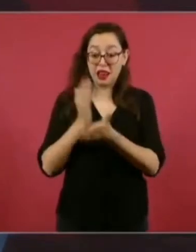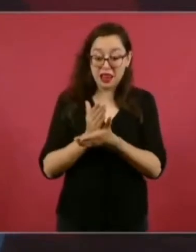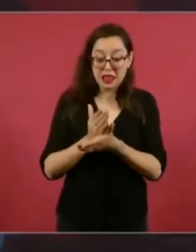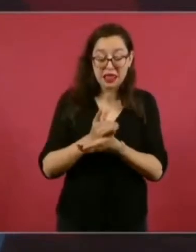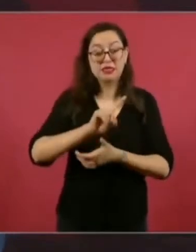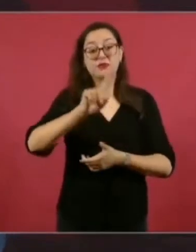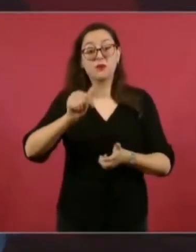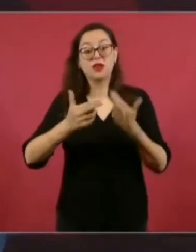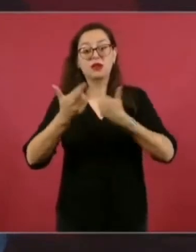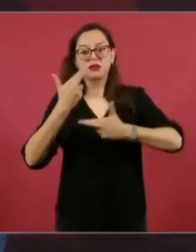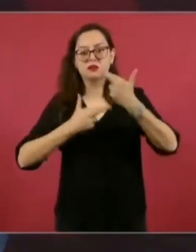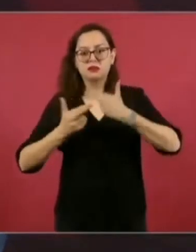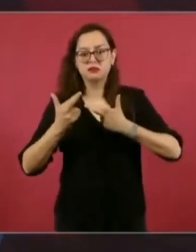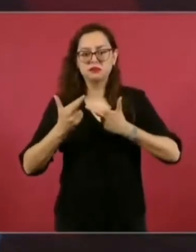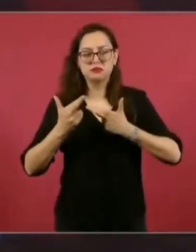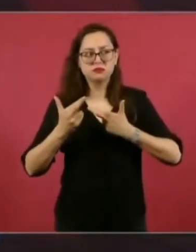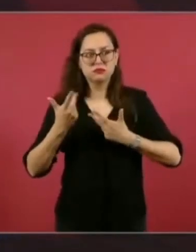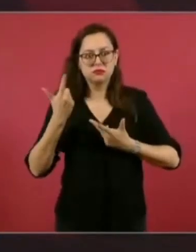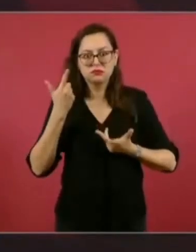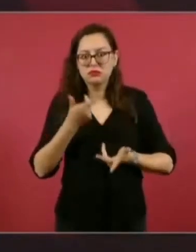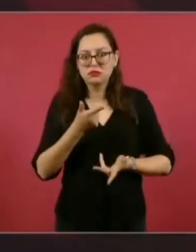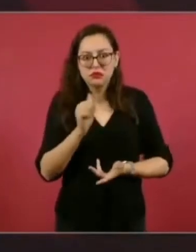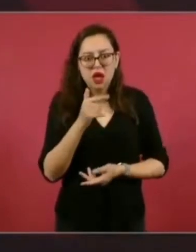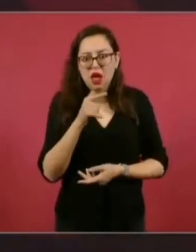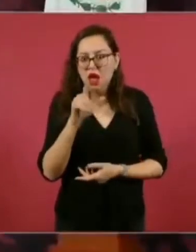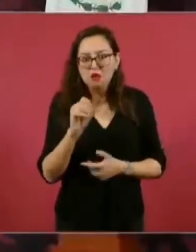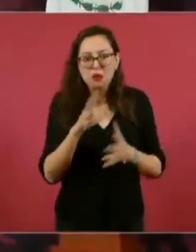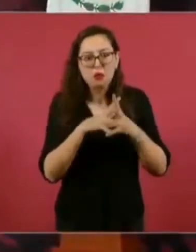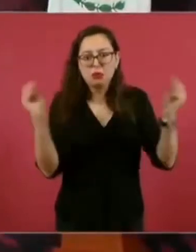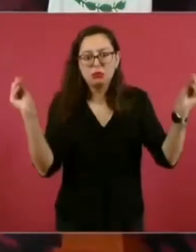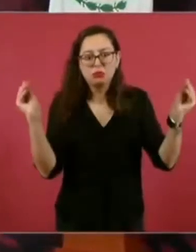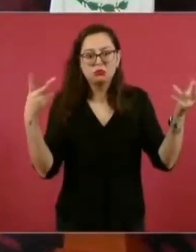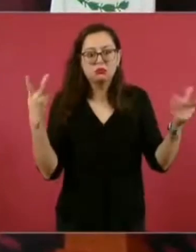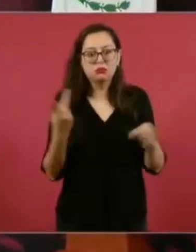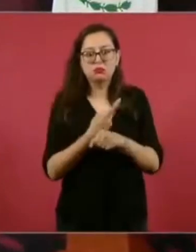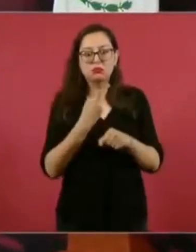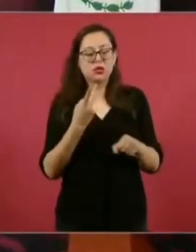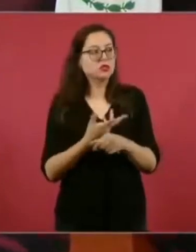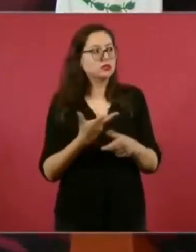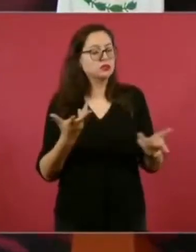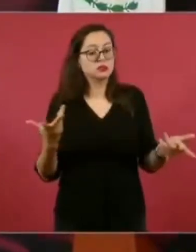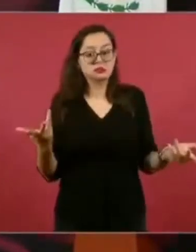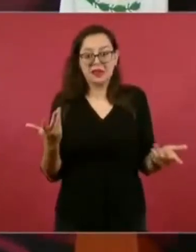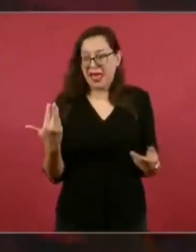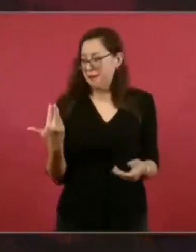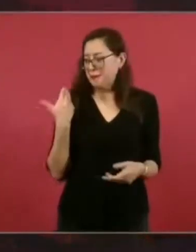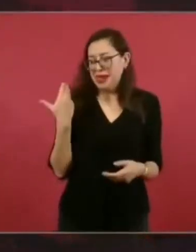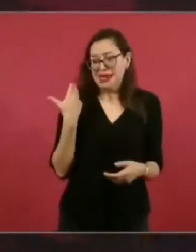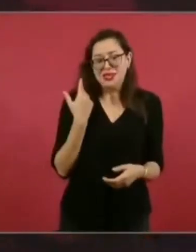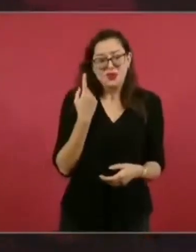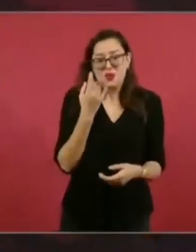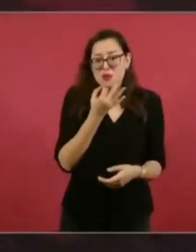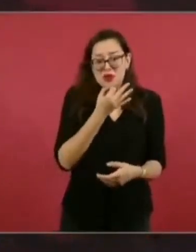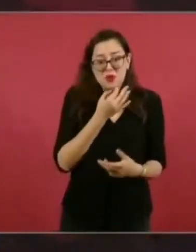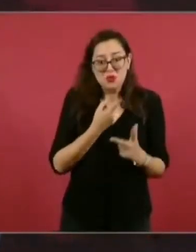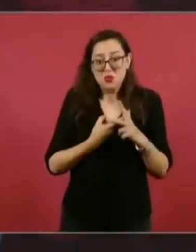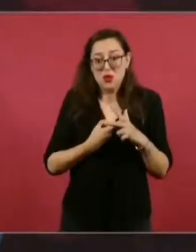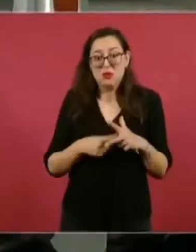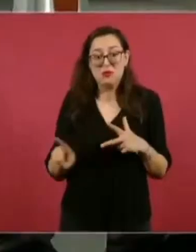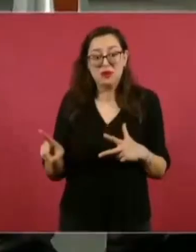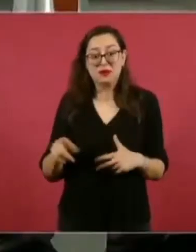¿y qué pasó? Si está empezando. Pero, ¿cómo fue? A